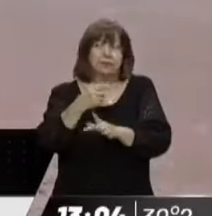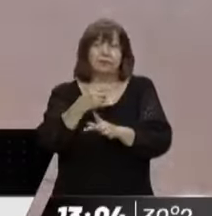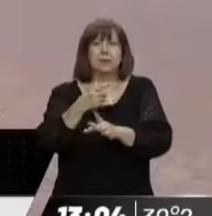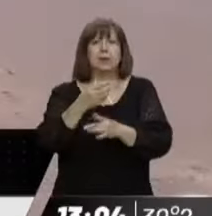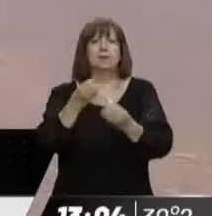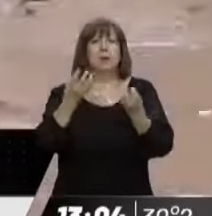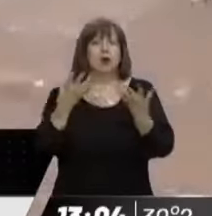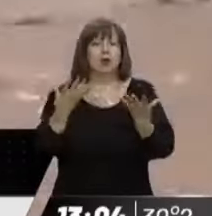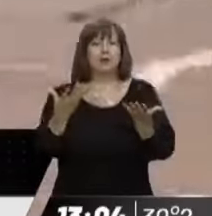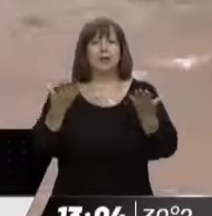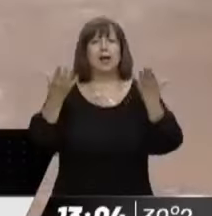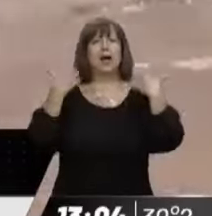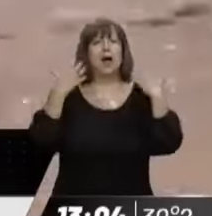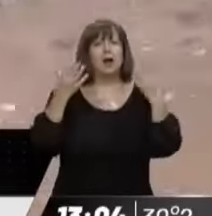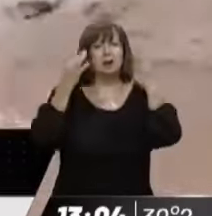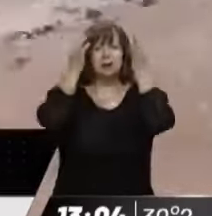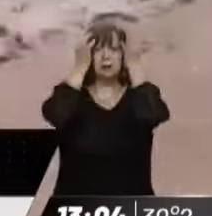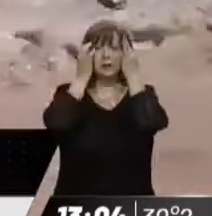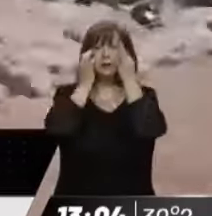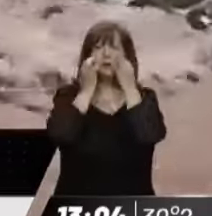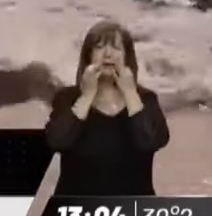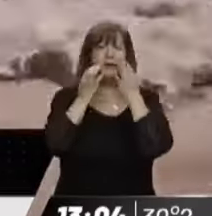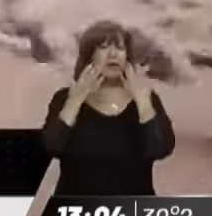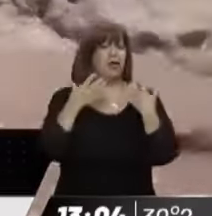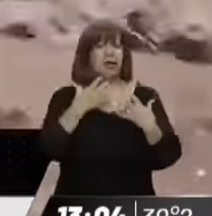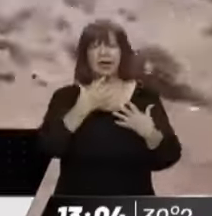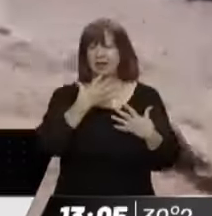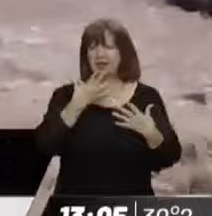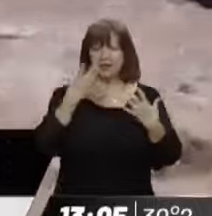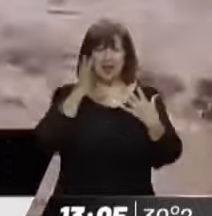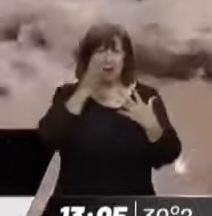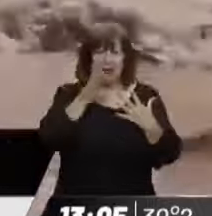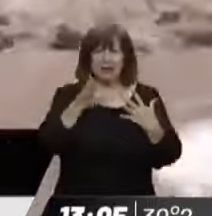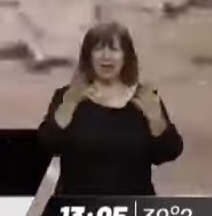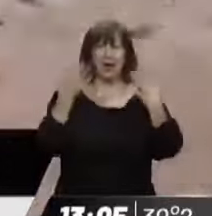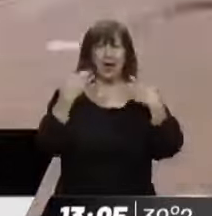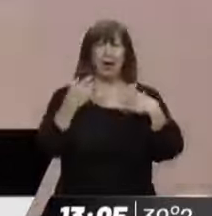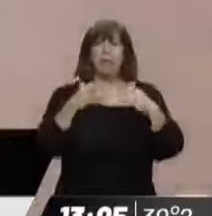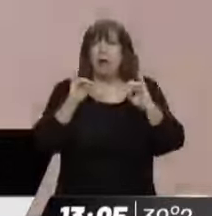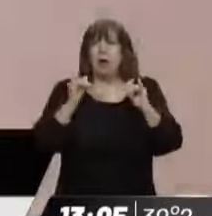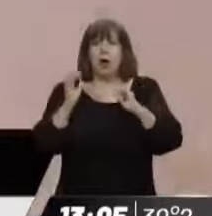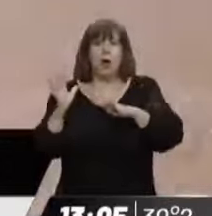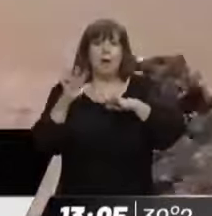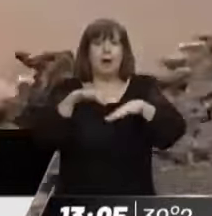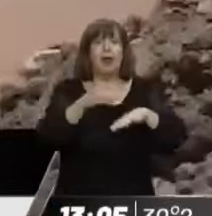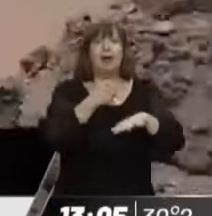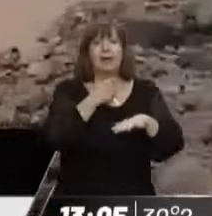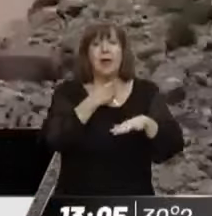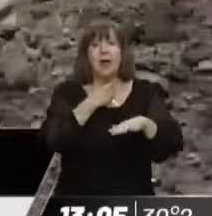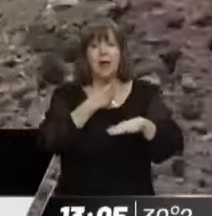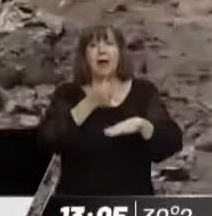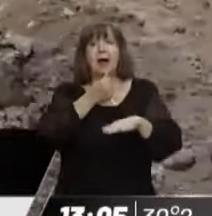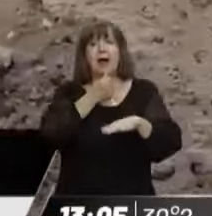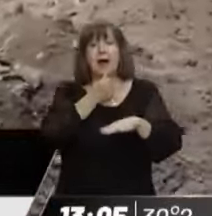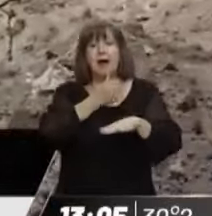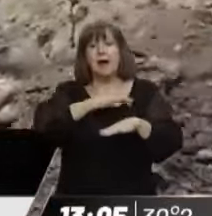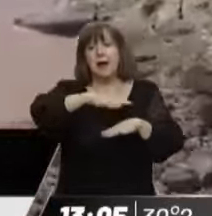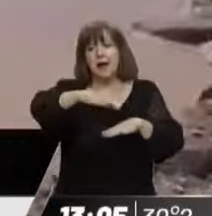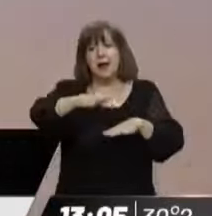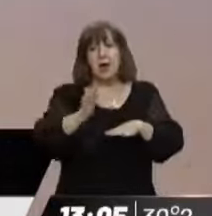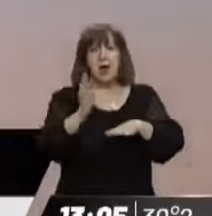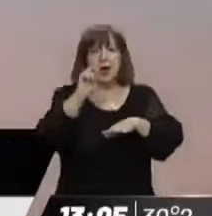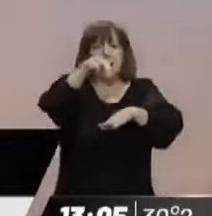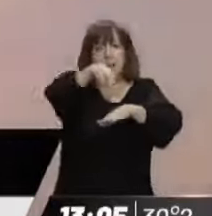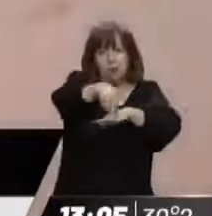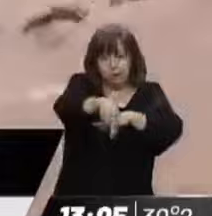ola de calor, altas temperaturas en Mendoza, situación que habría llevado a estos jóvenes a sumergirse en los cauces